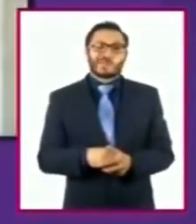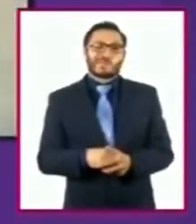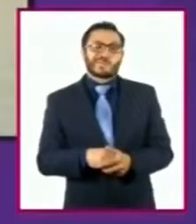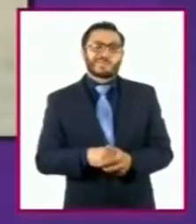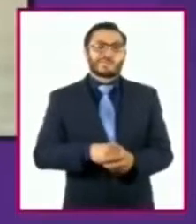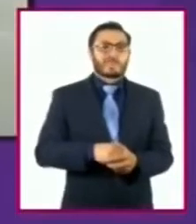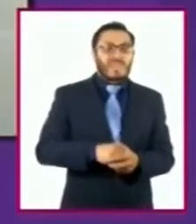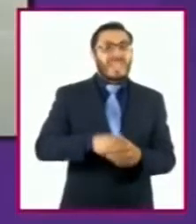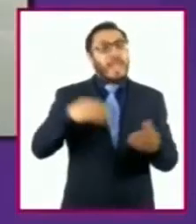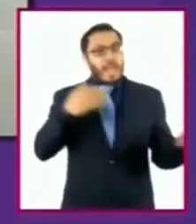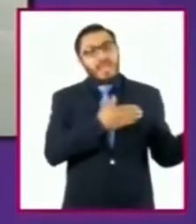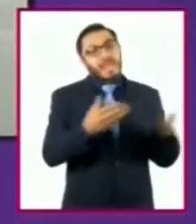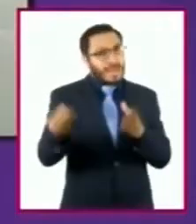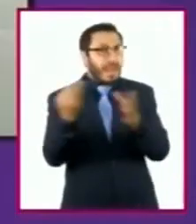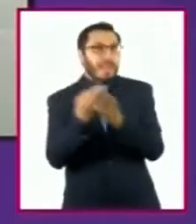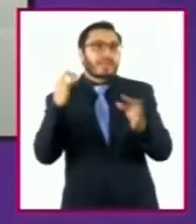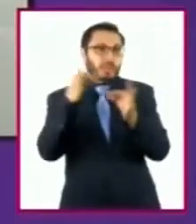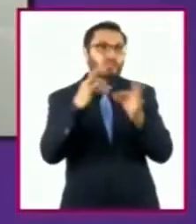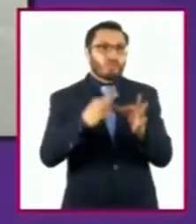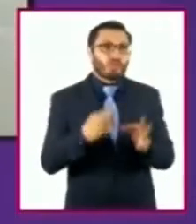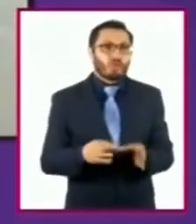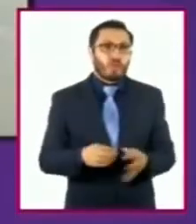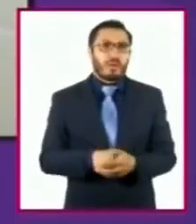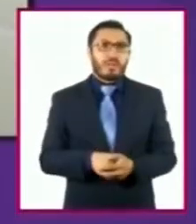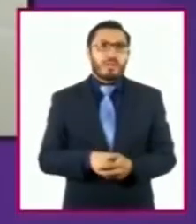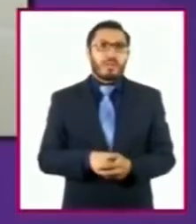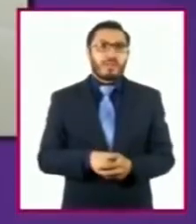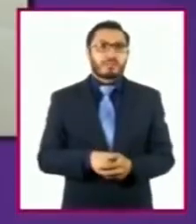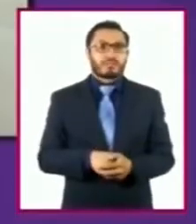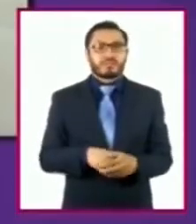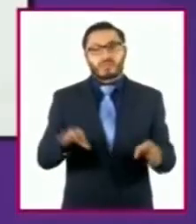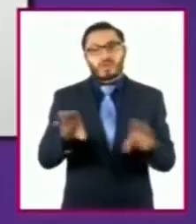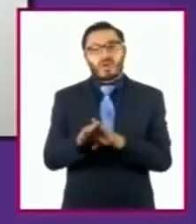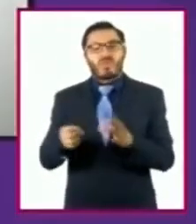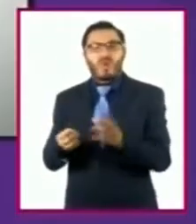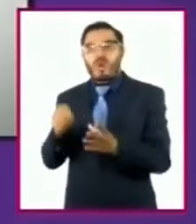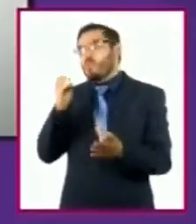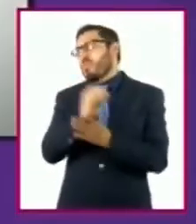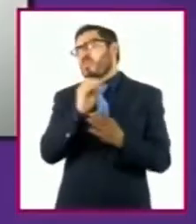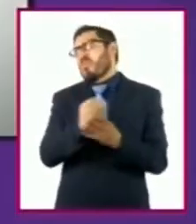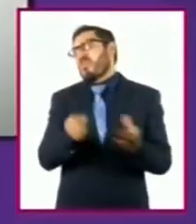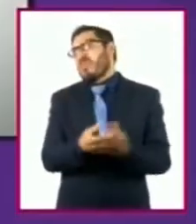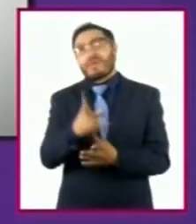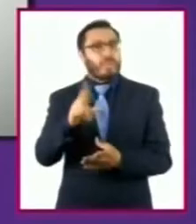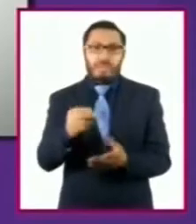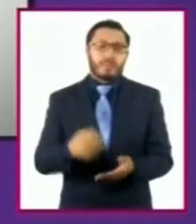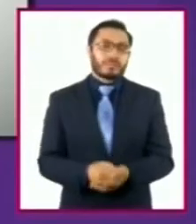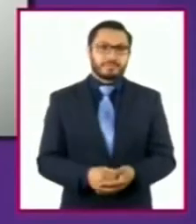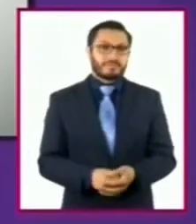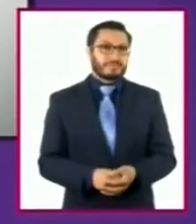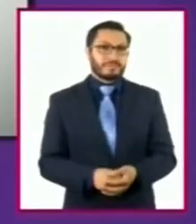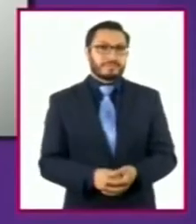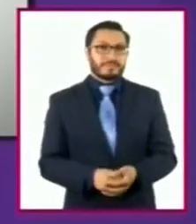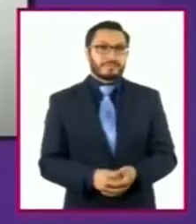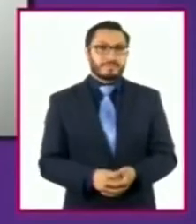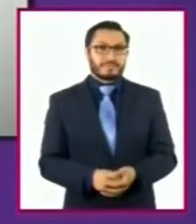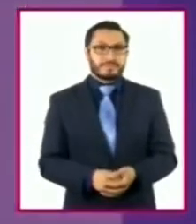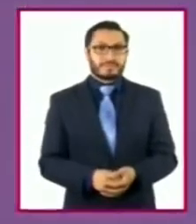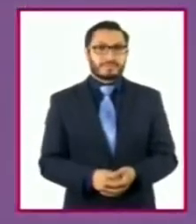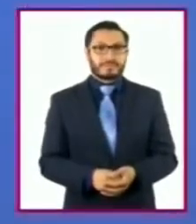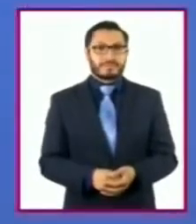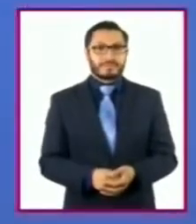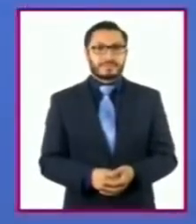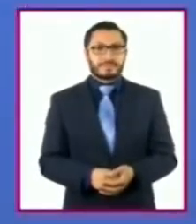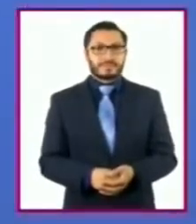llegar puntual a mis clases, no salirme de ellas. Secretaría de Educación Pública, Gobierno de la